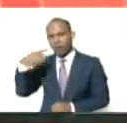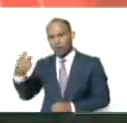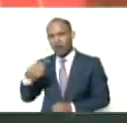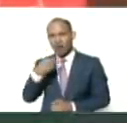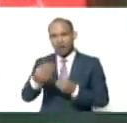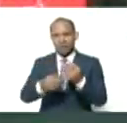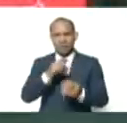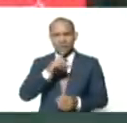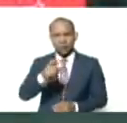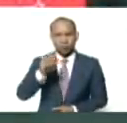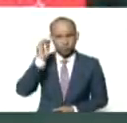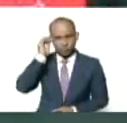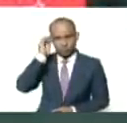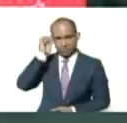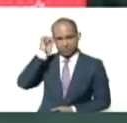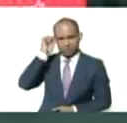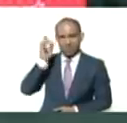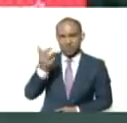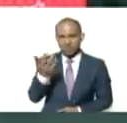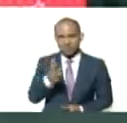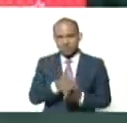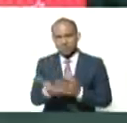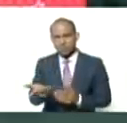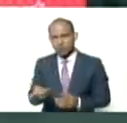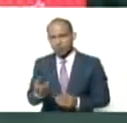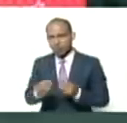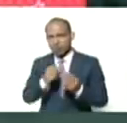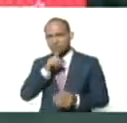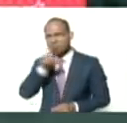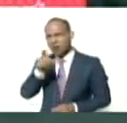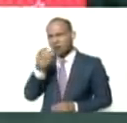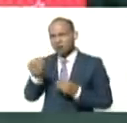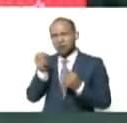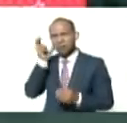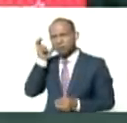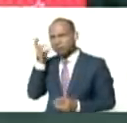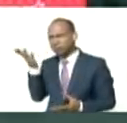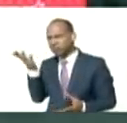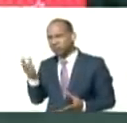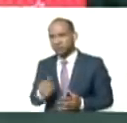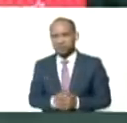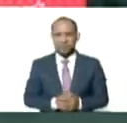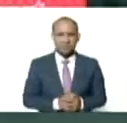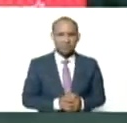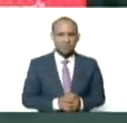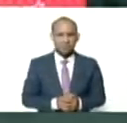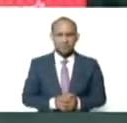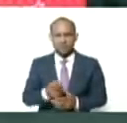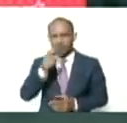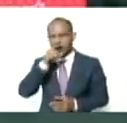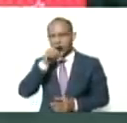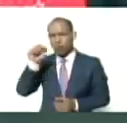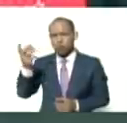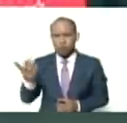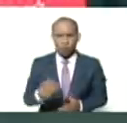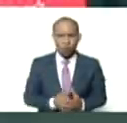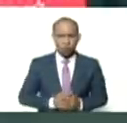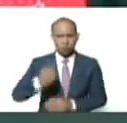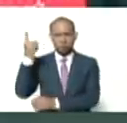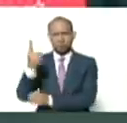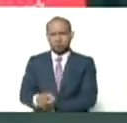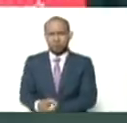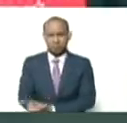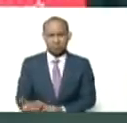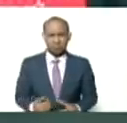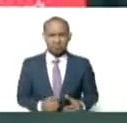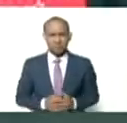pregunta. Y las respuestas que ellos sacan, porque después empiezan a tuitear. Maduro, dictador, el régimen.